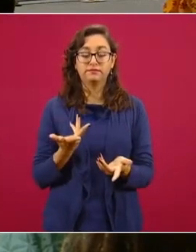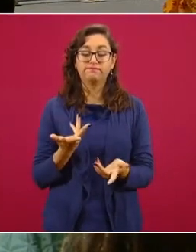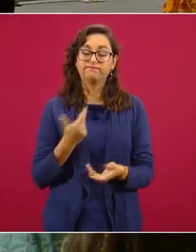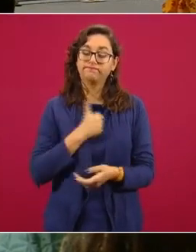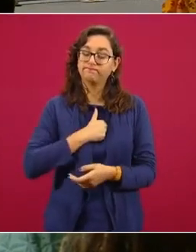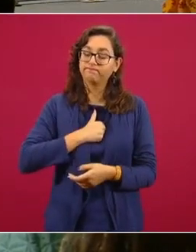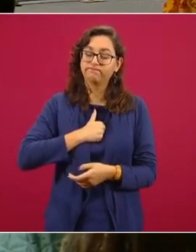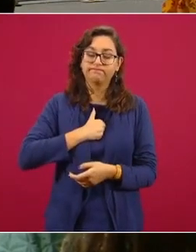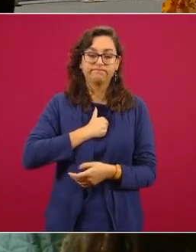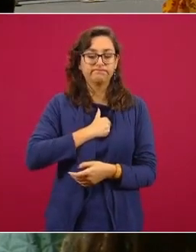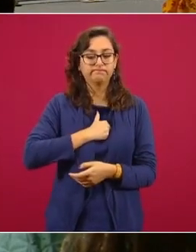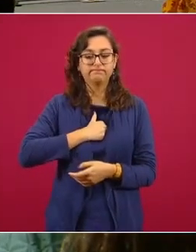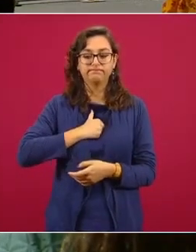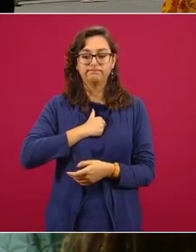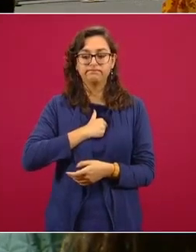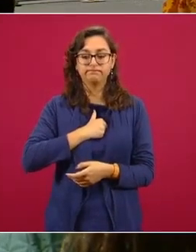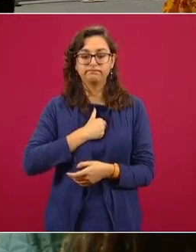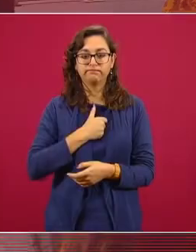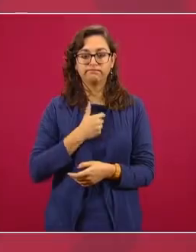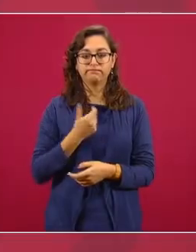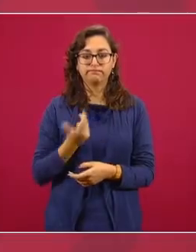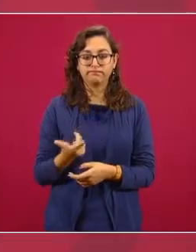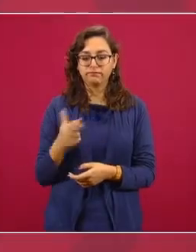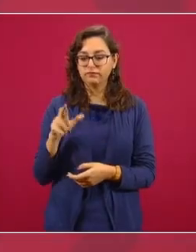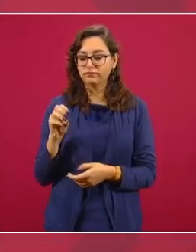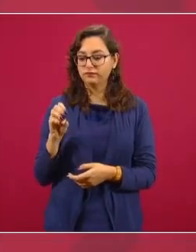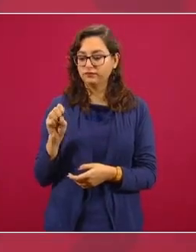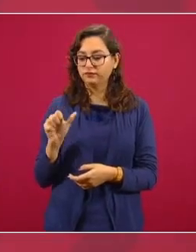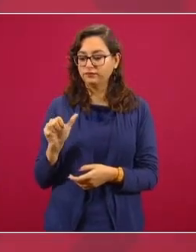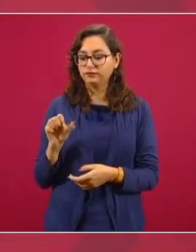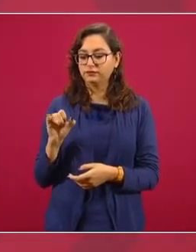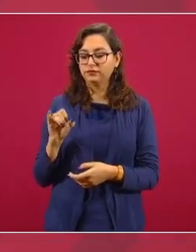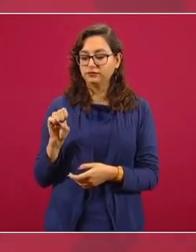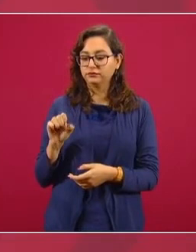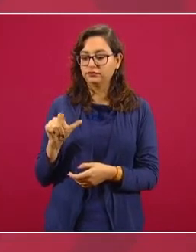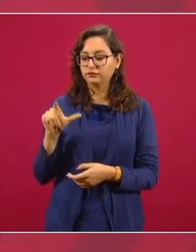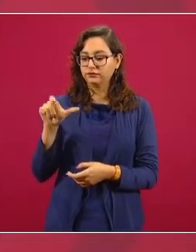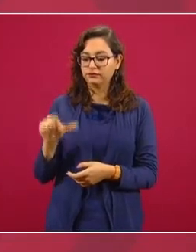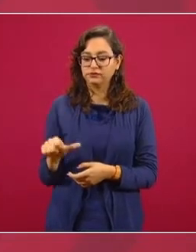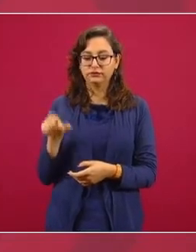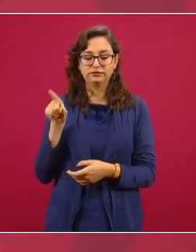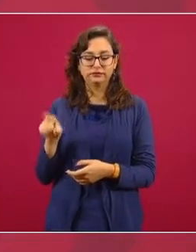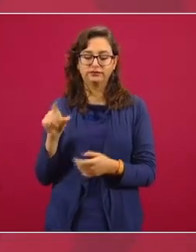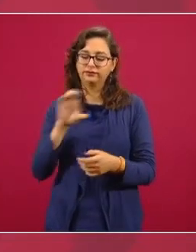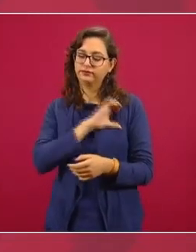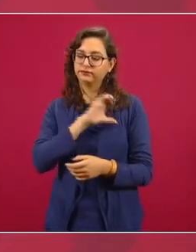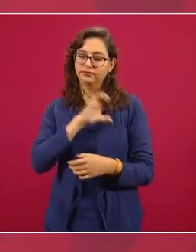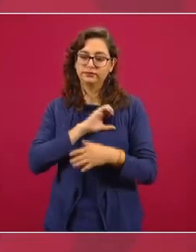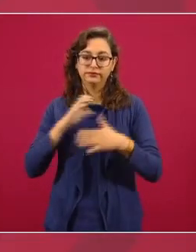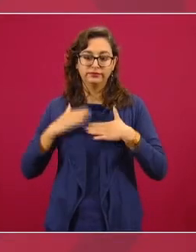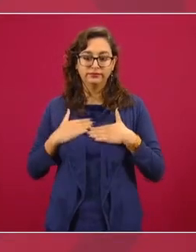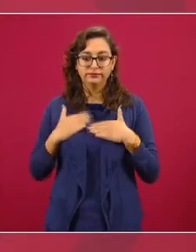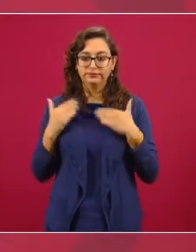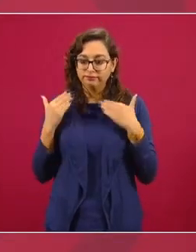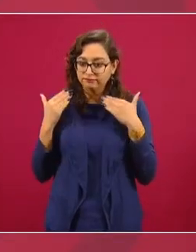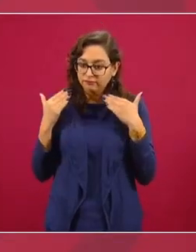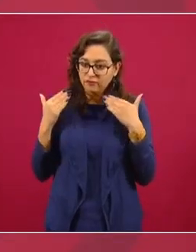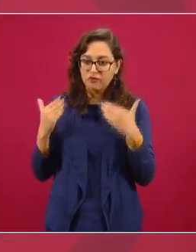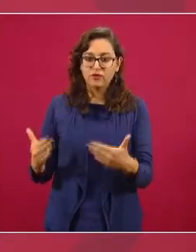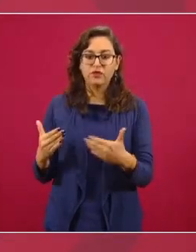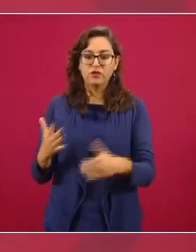Desafortunadamente, Rosa Isela Rodríguez, que queremos tanto, que le tenemos tanta confianza, que es una